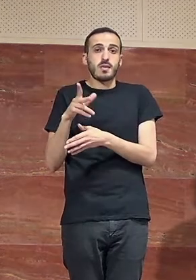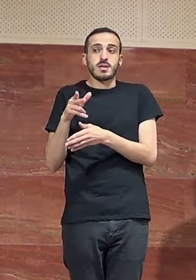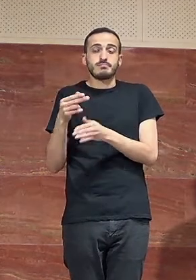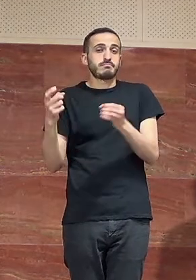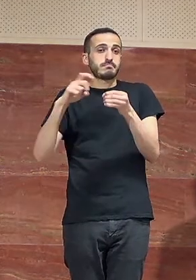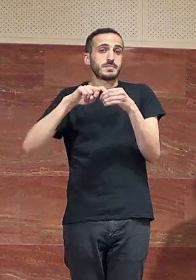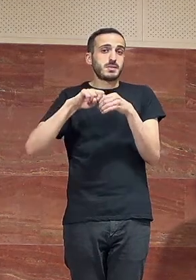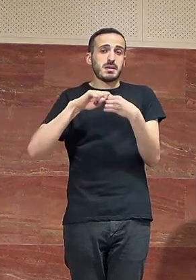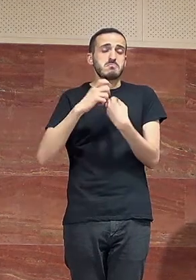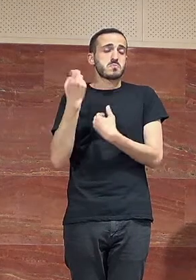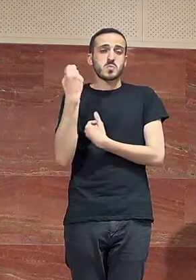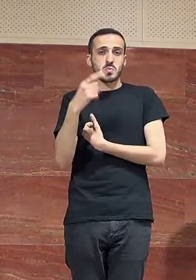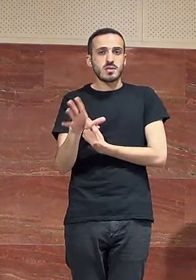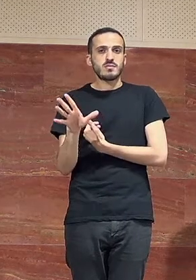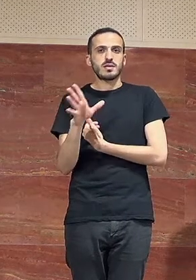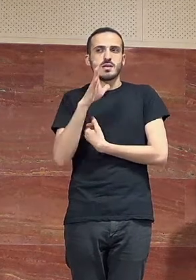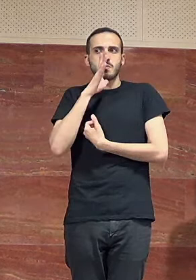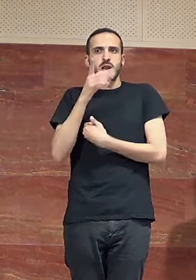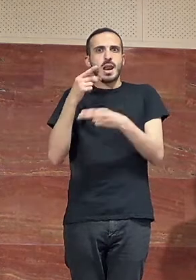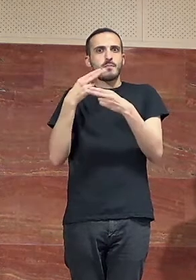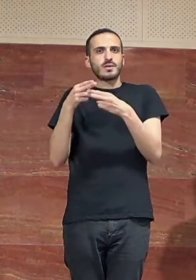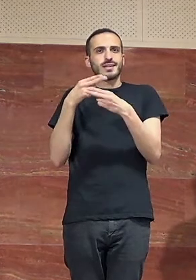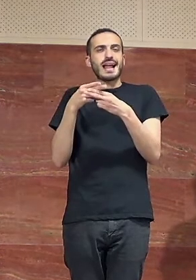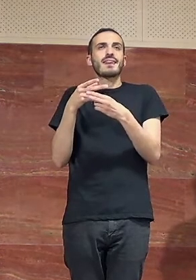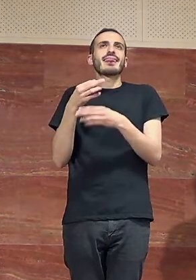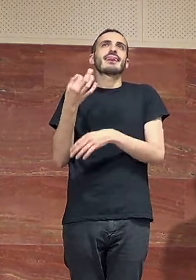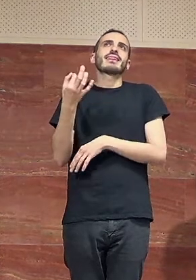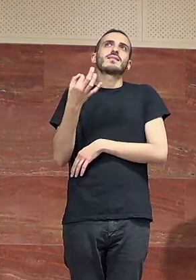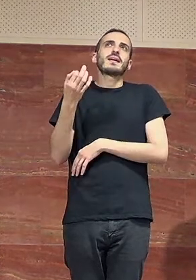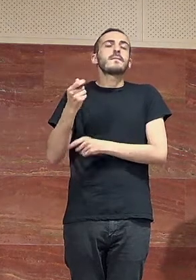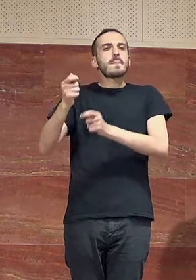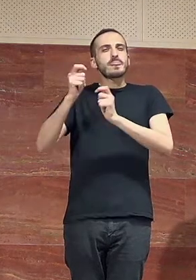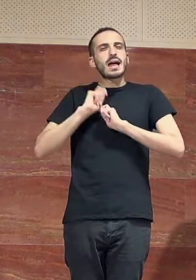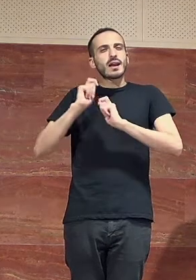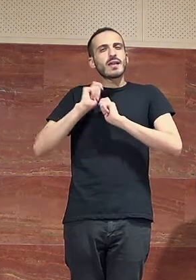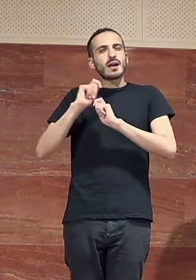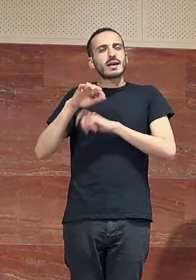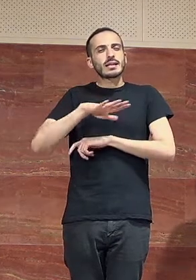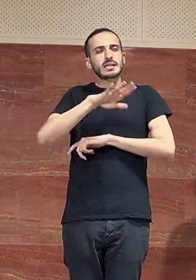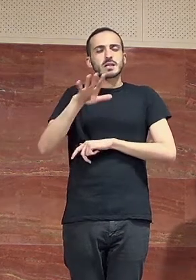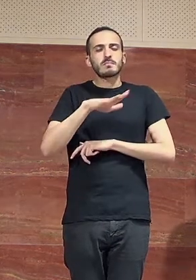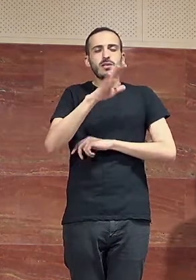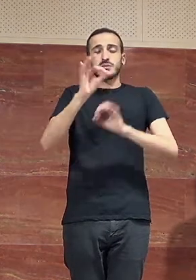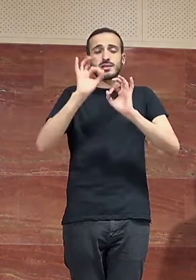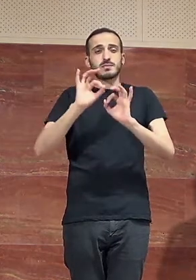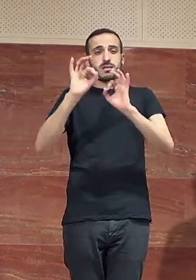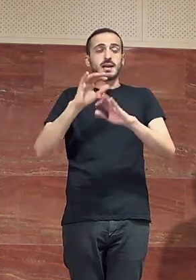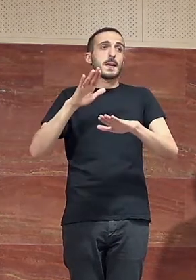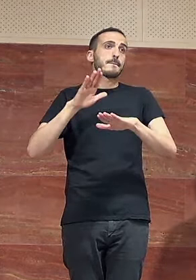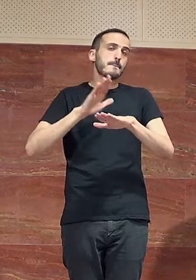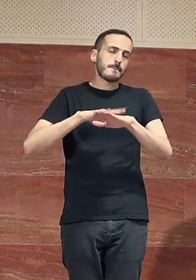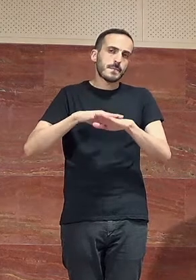la política es la que nos tiene que proporcionar los espacios necesarios en vez de